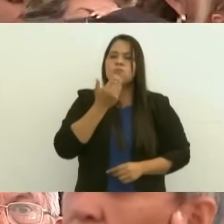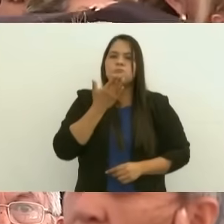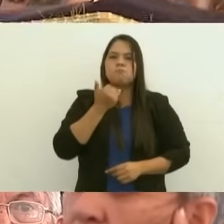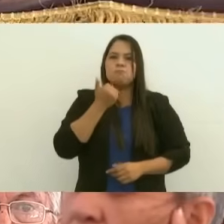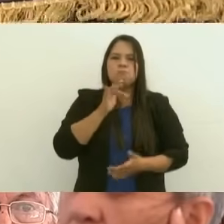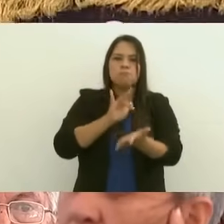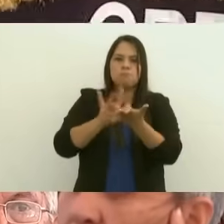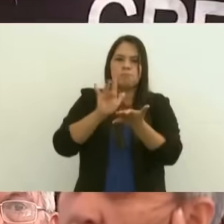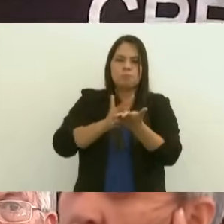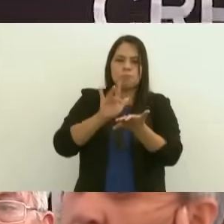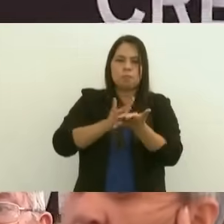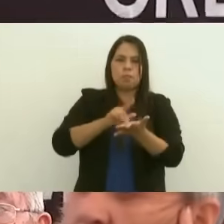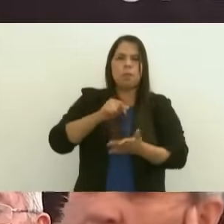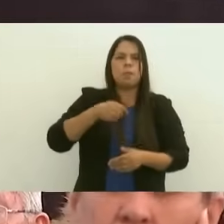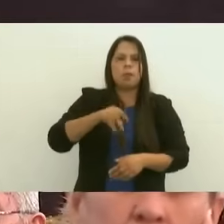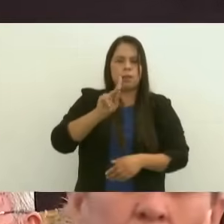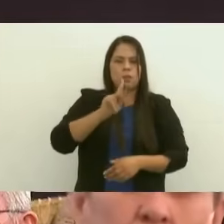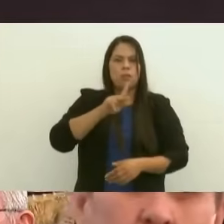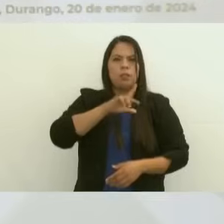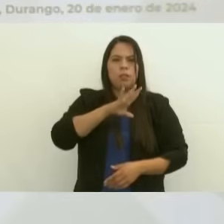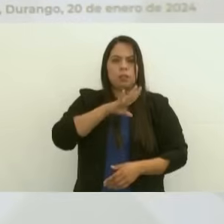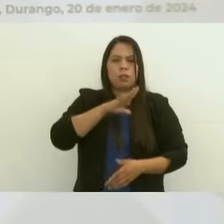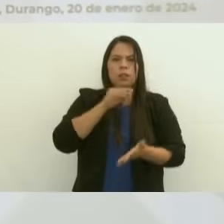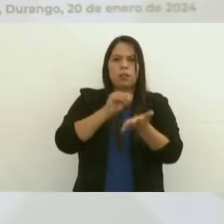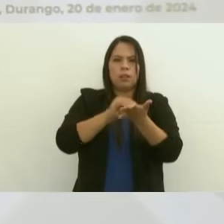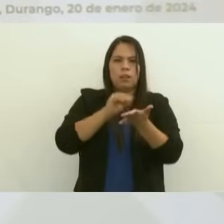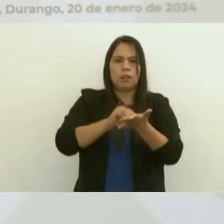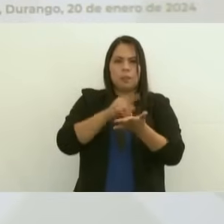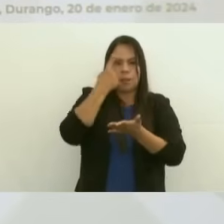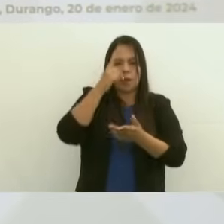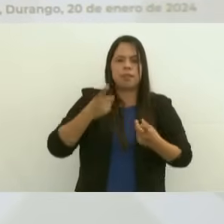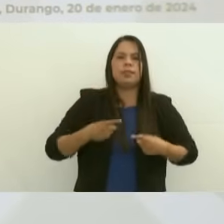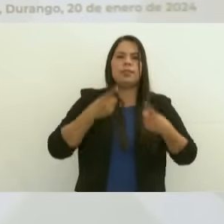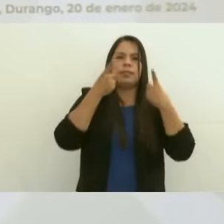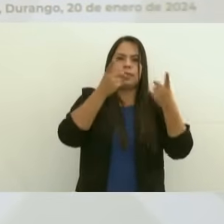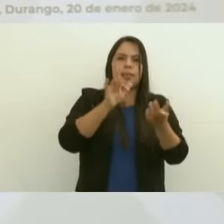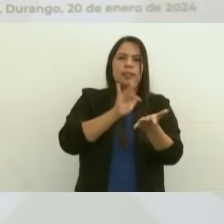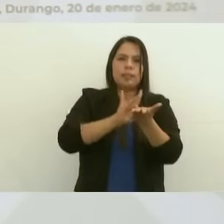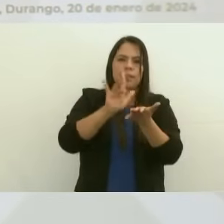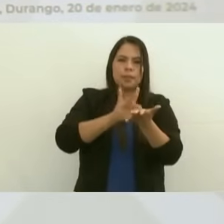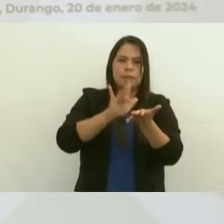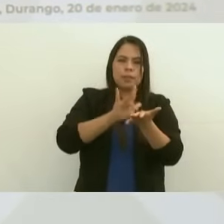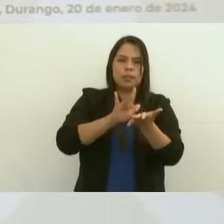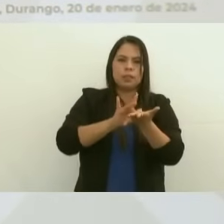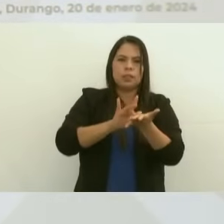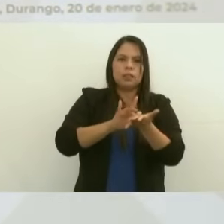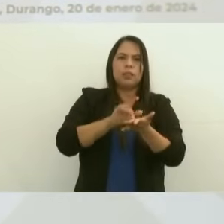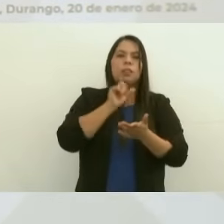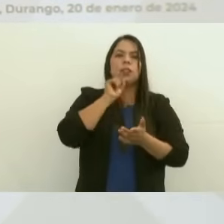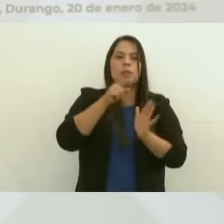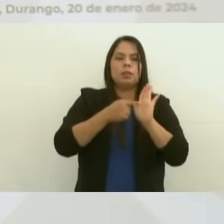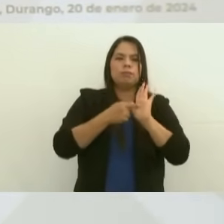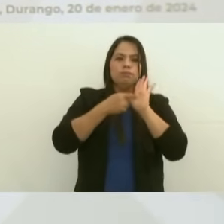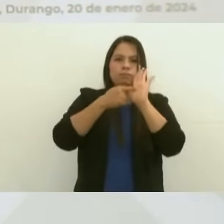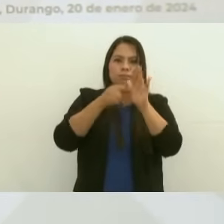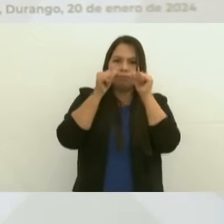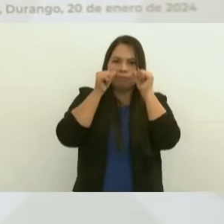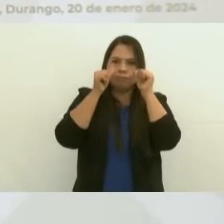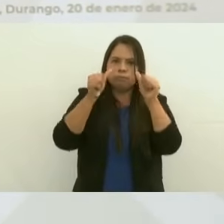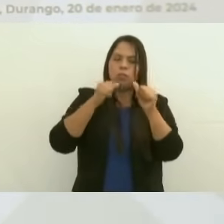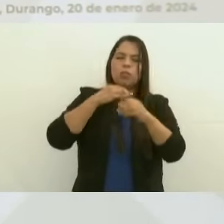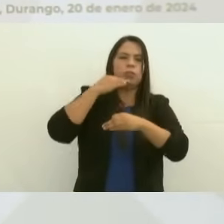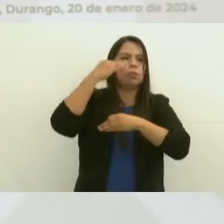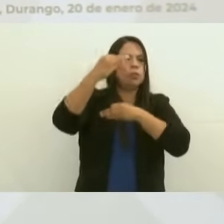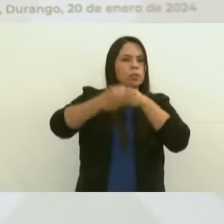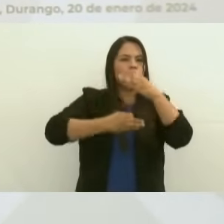el programa de La Escuela es Nuestra, para que reciban su mantenimiento, y en este sentido proyectamos atender a todas